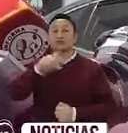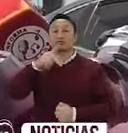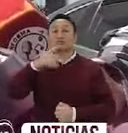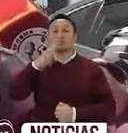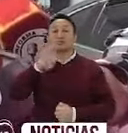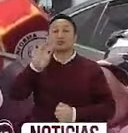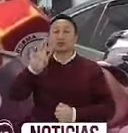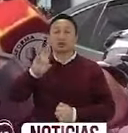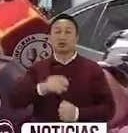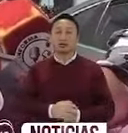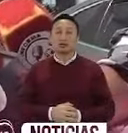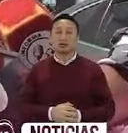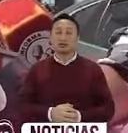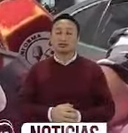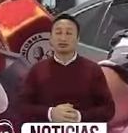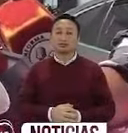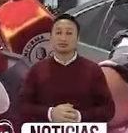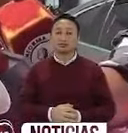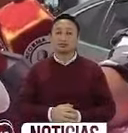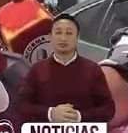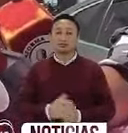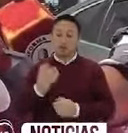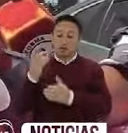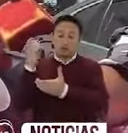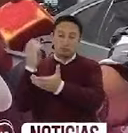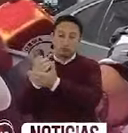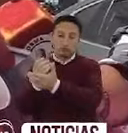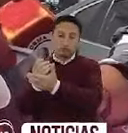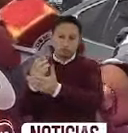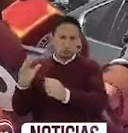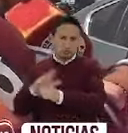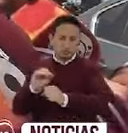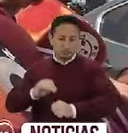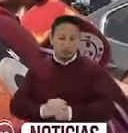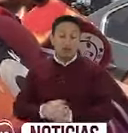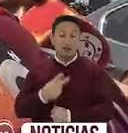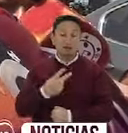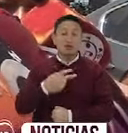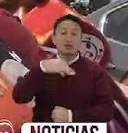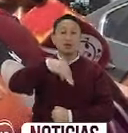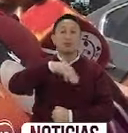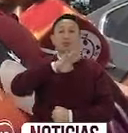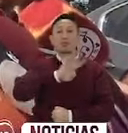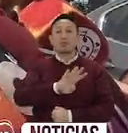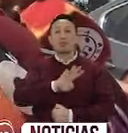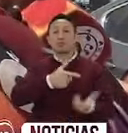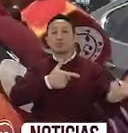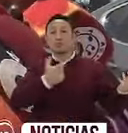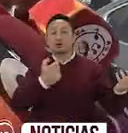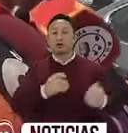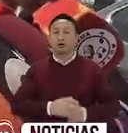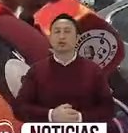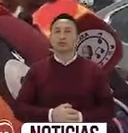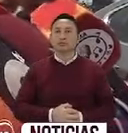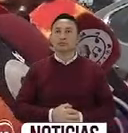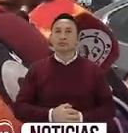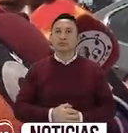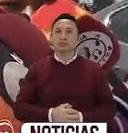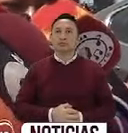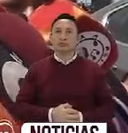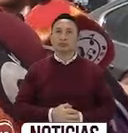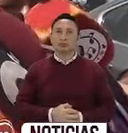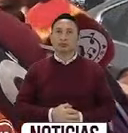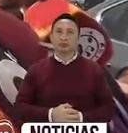calibre 7.62, con cargadores y cartuchos. 2 fusiles M4 calibre 5.56 con